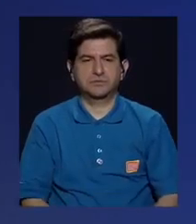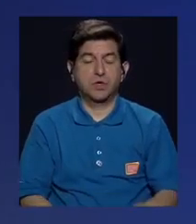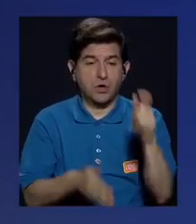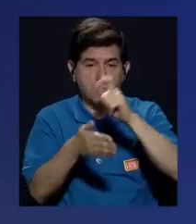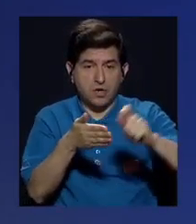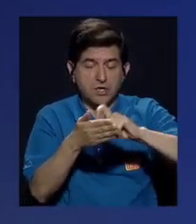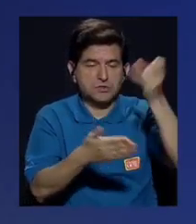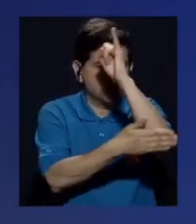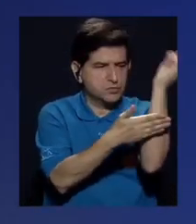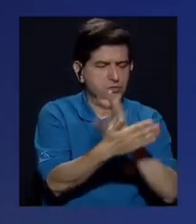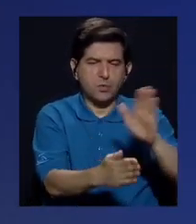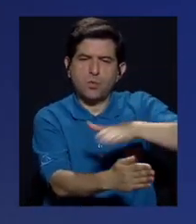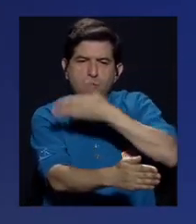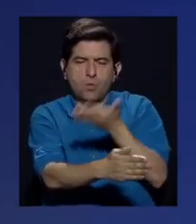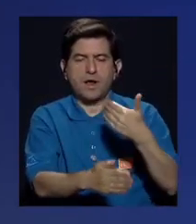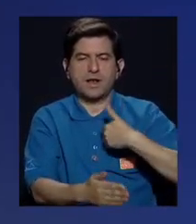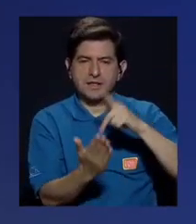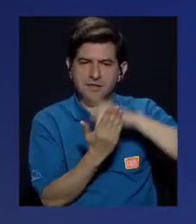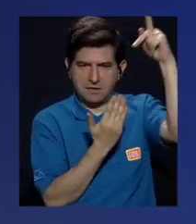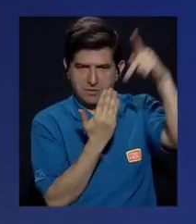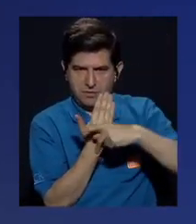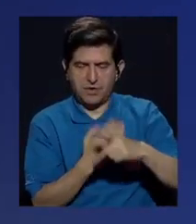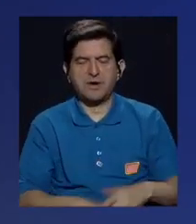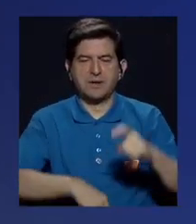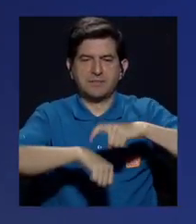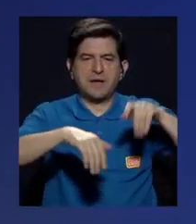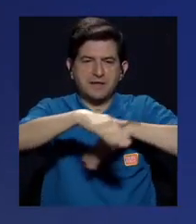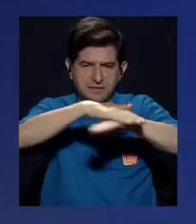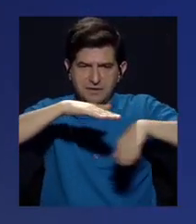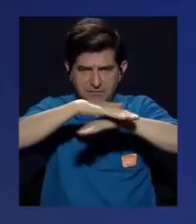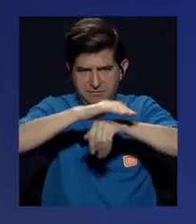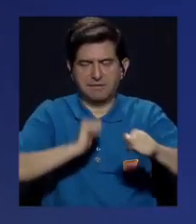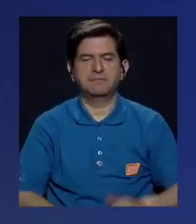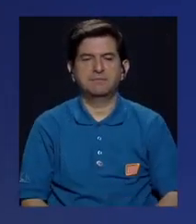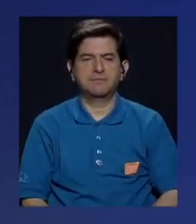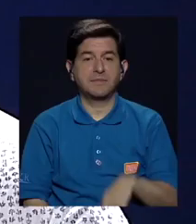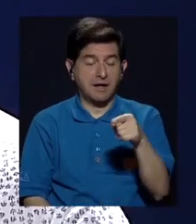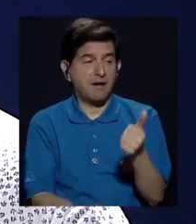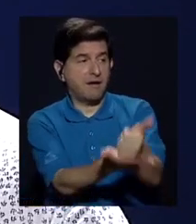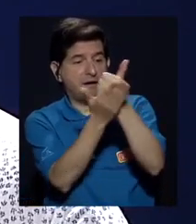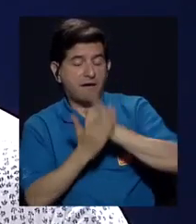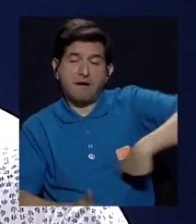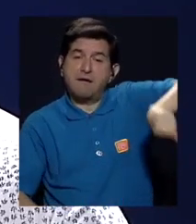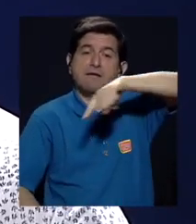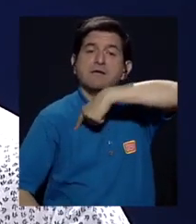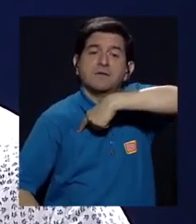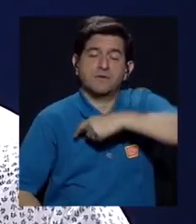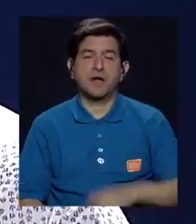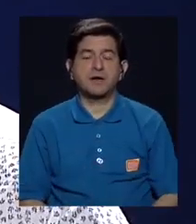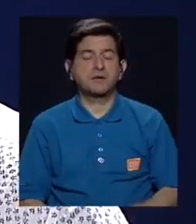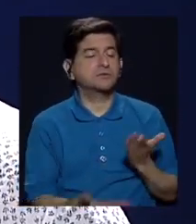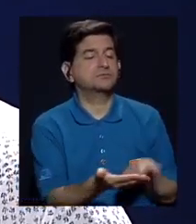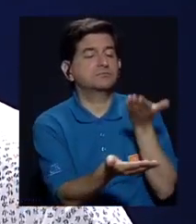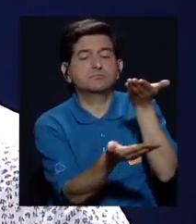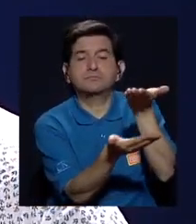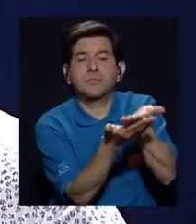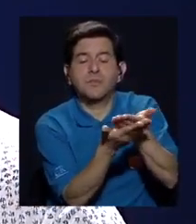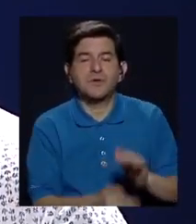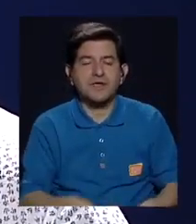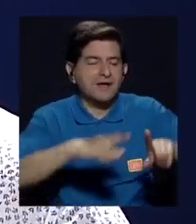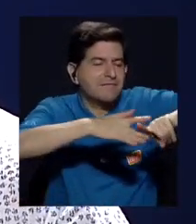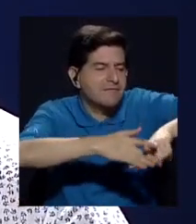Escuela de Artes Musicales pues tiene este programa de la etapa básica que nos ayuda a proporcionar el